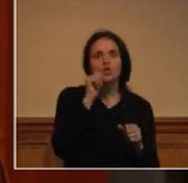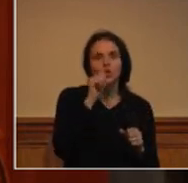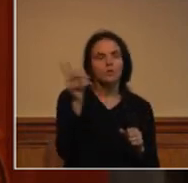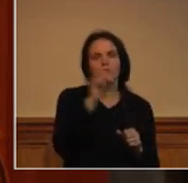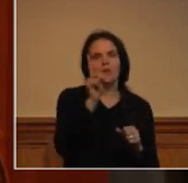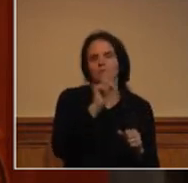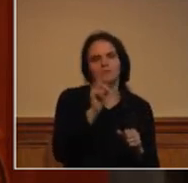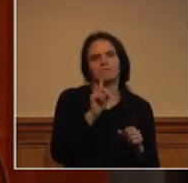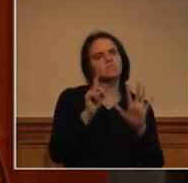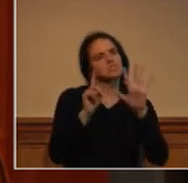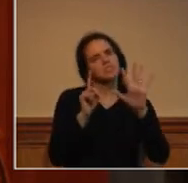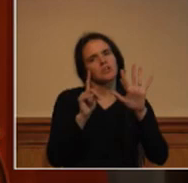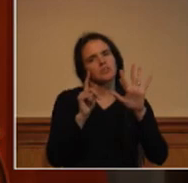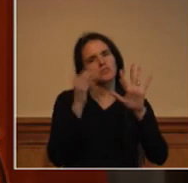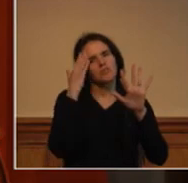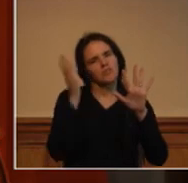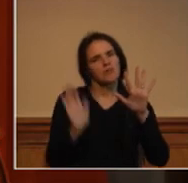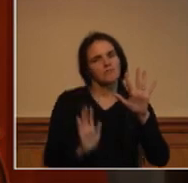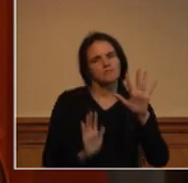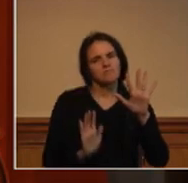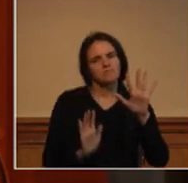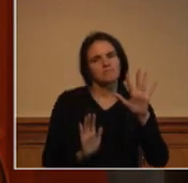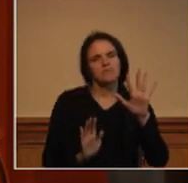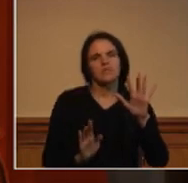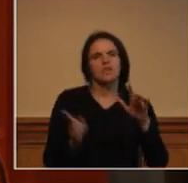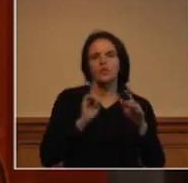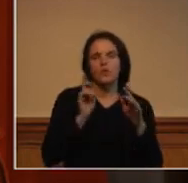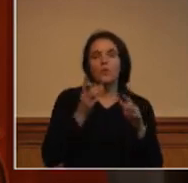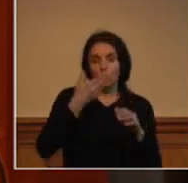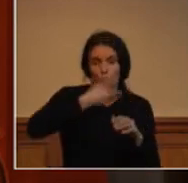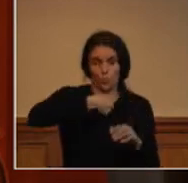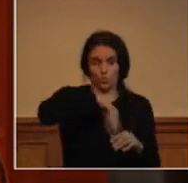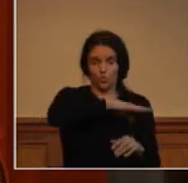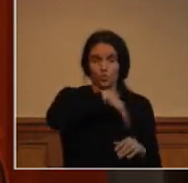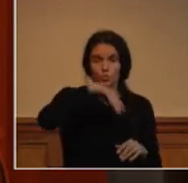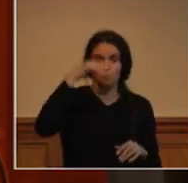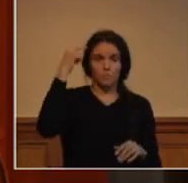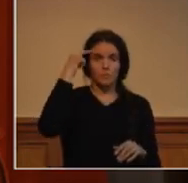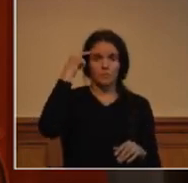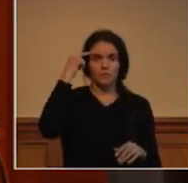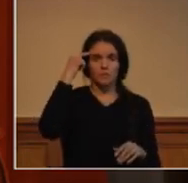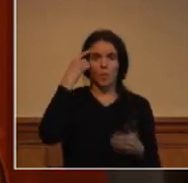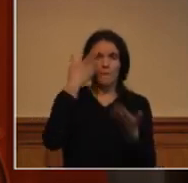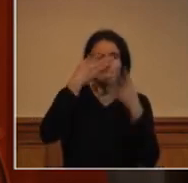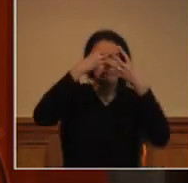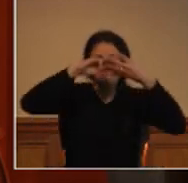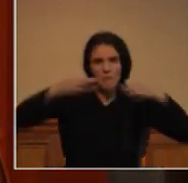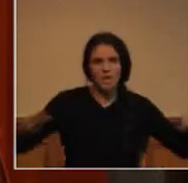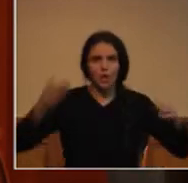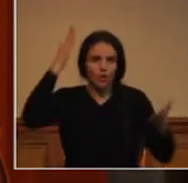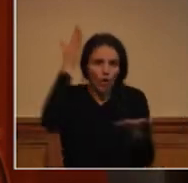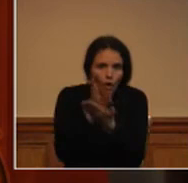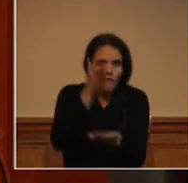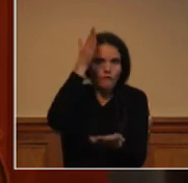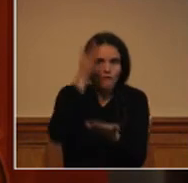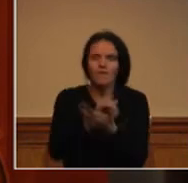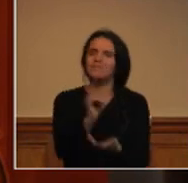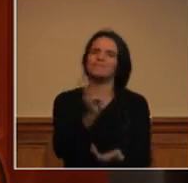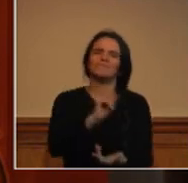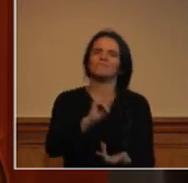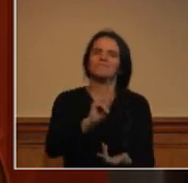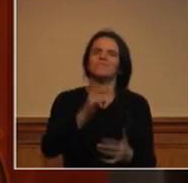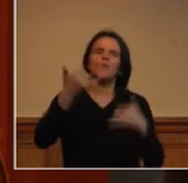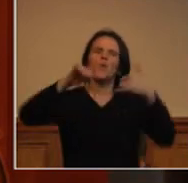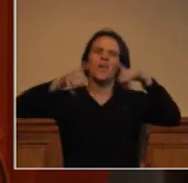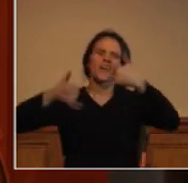semana, 5, y nuestra recomendación es que no sea un método obligado, sino que sea un espacio de